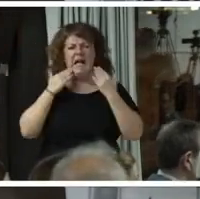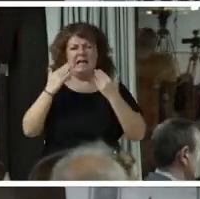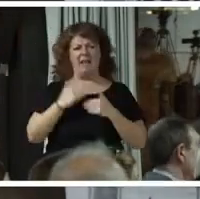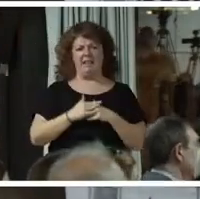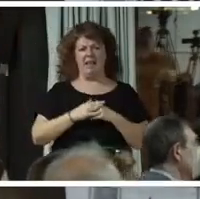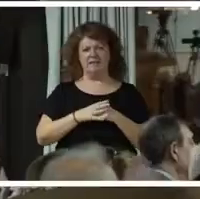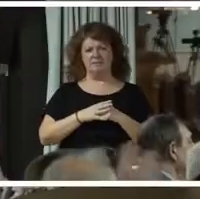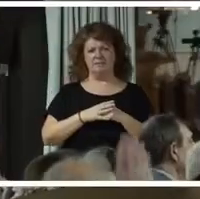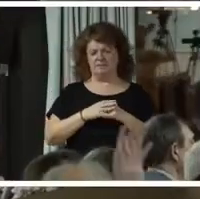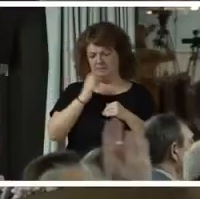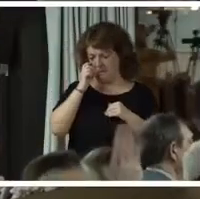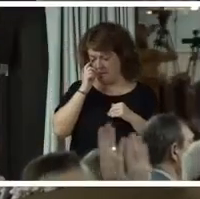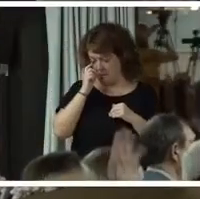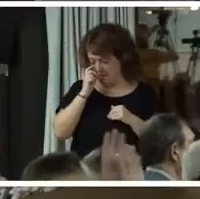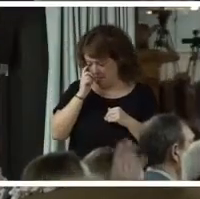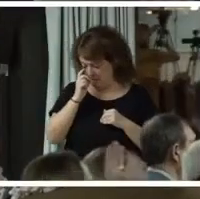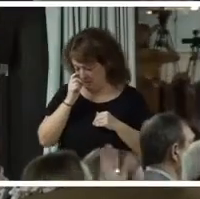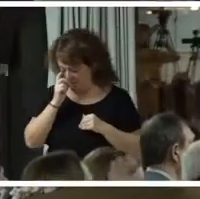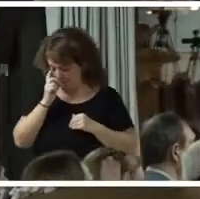Muchas